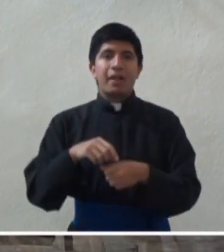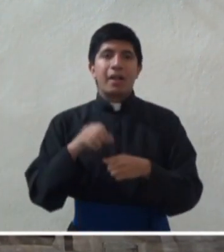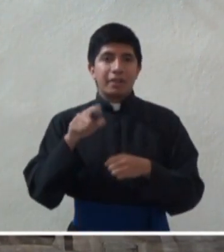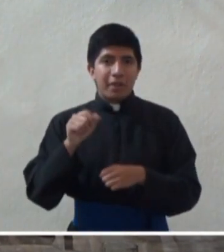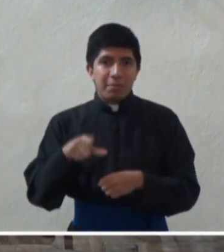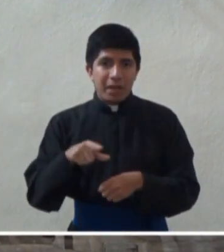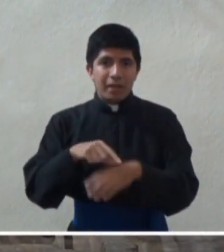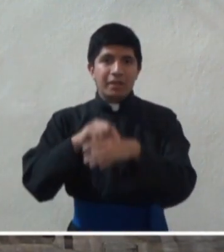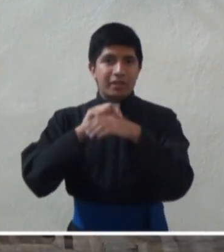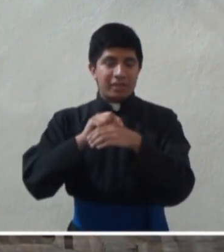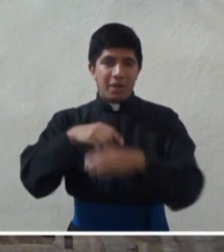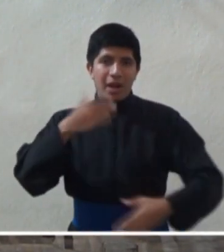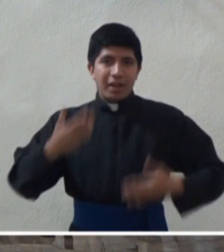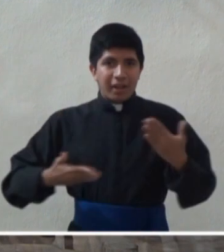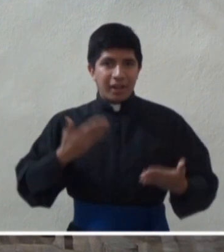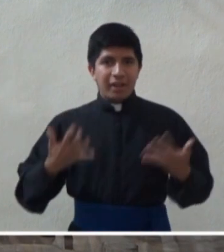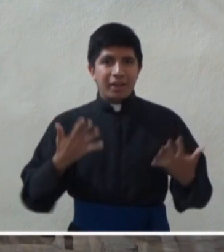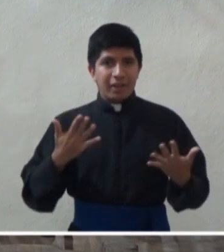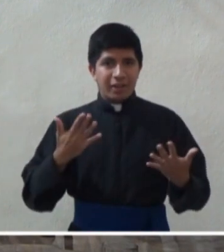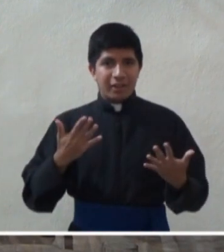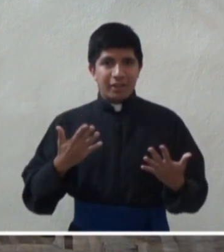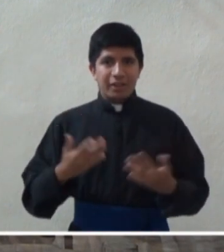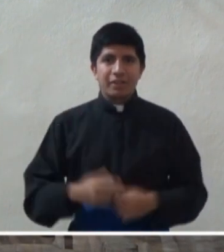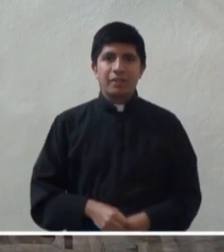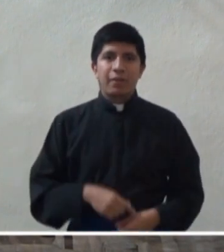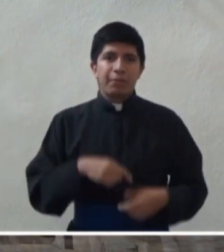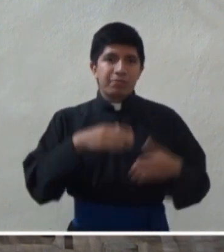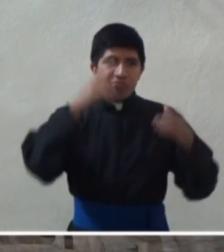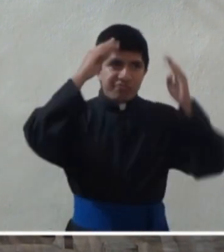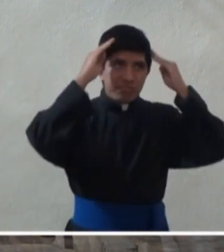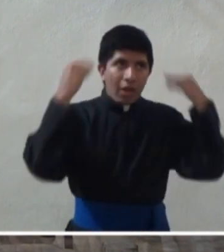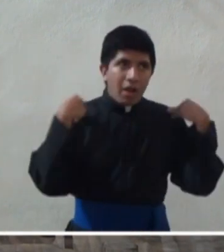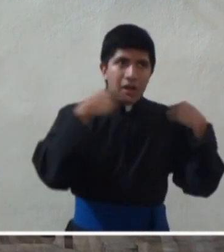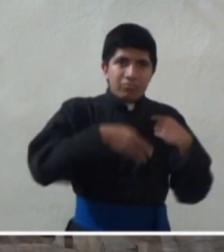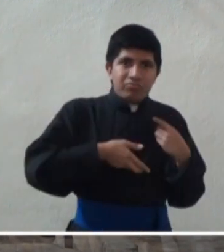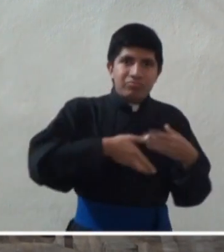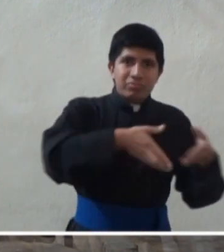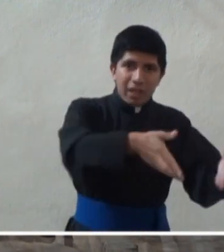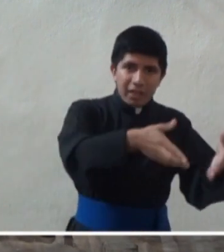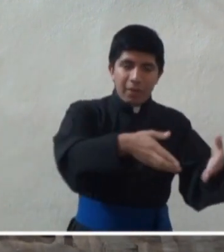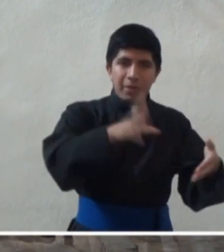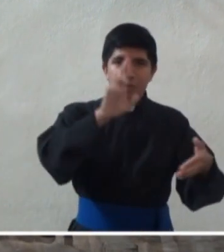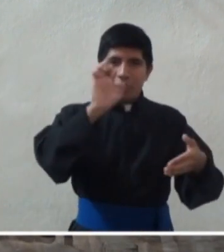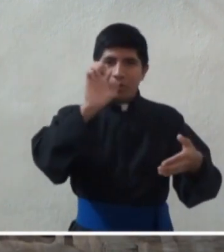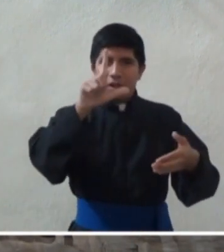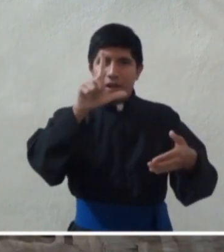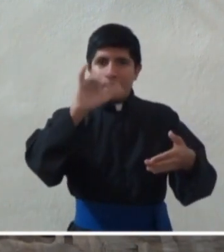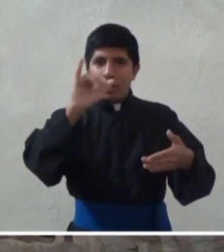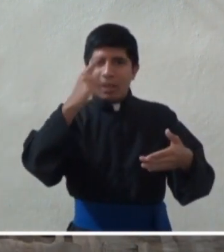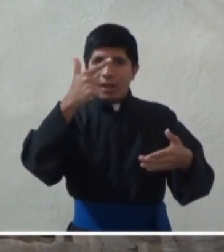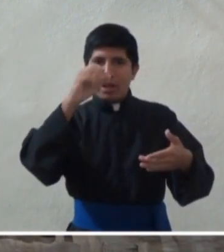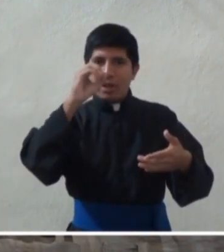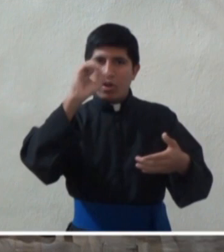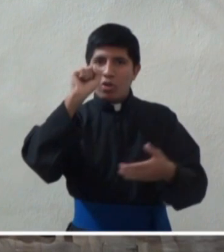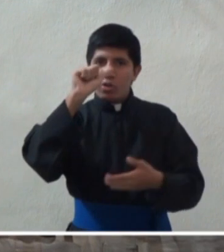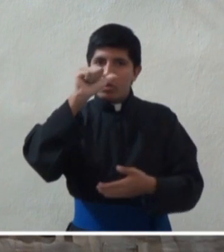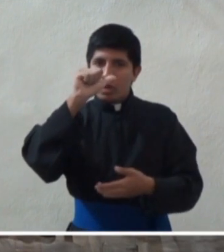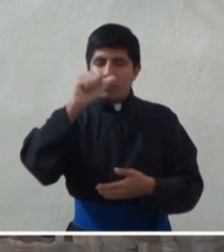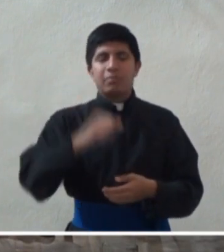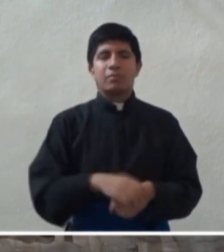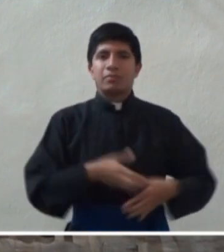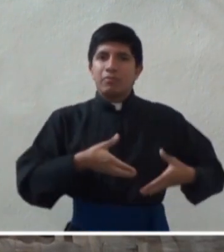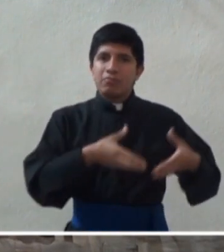alegría. A quienes Dios ha llamado a la vida religiosa, el Papa dice, respondámosle a Dios